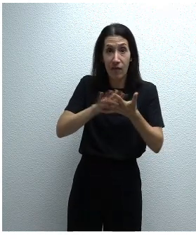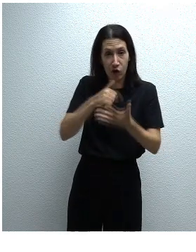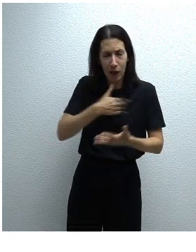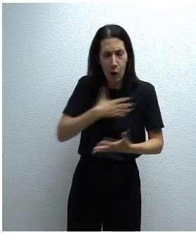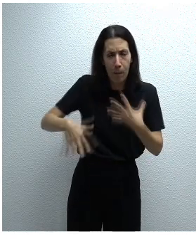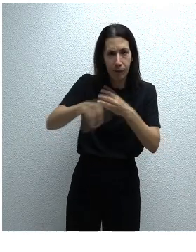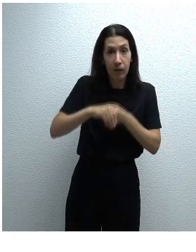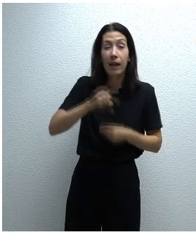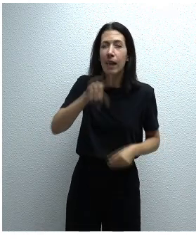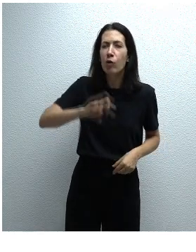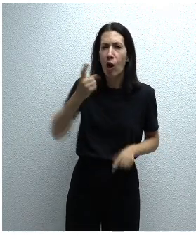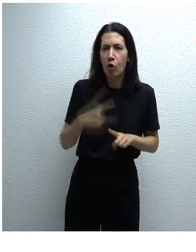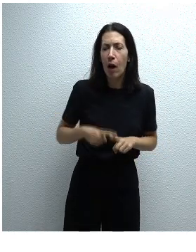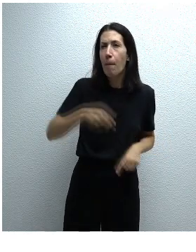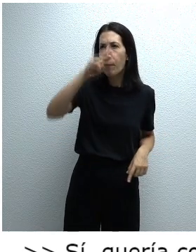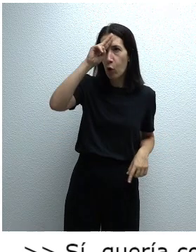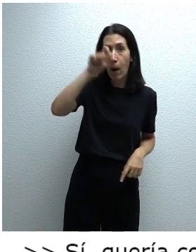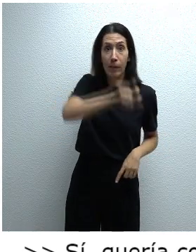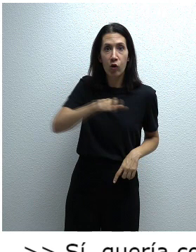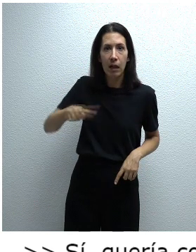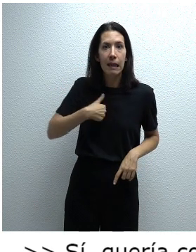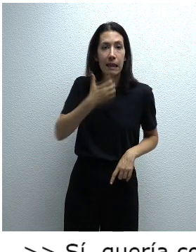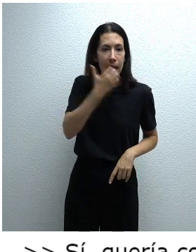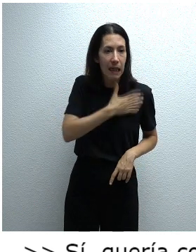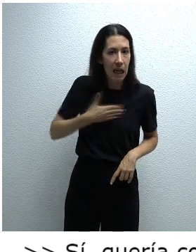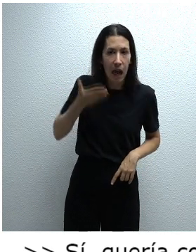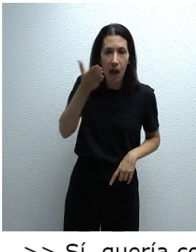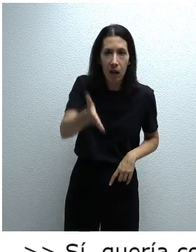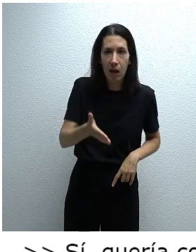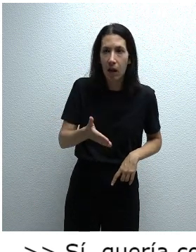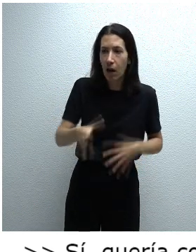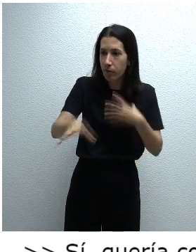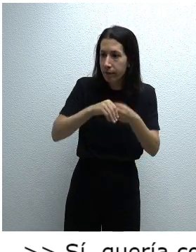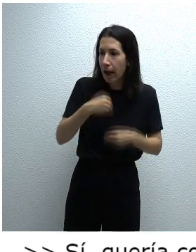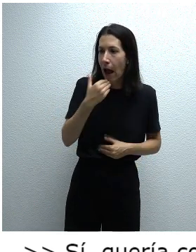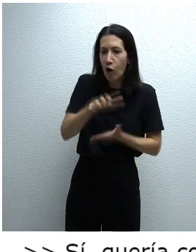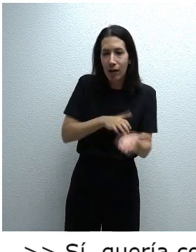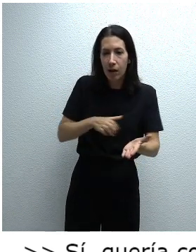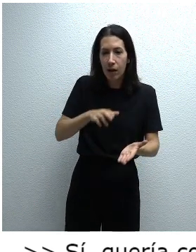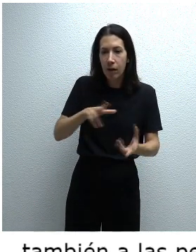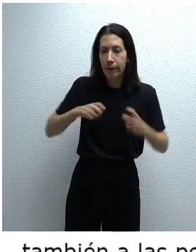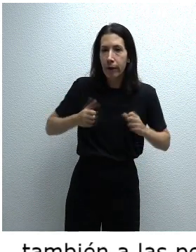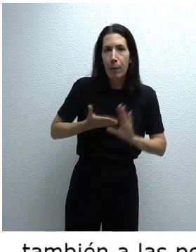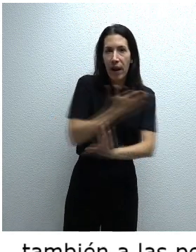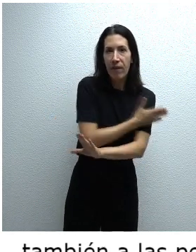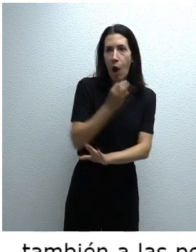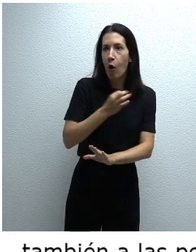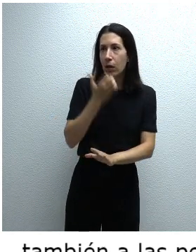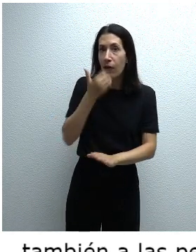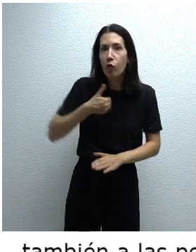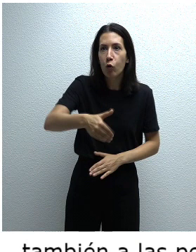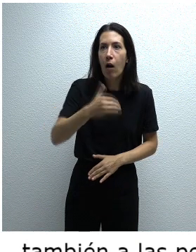las personas cuando quieren hacer una disposición previa, una autocuratela, para cuando yo ya no tenga uso de